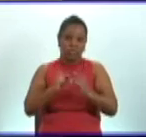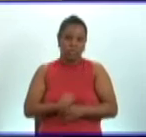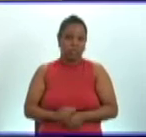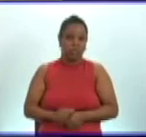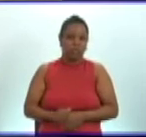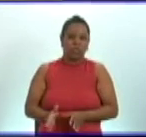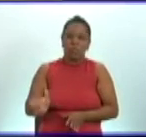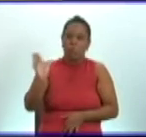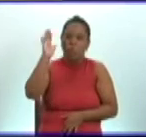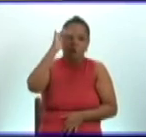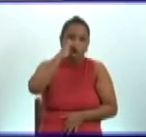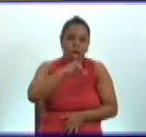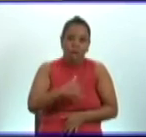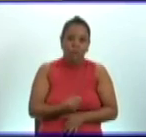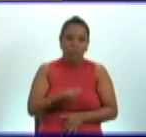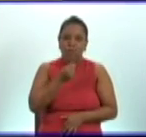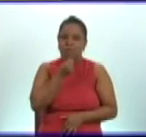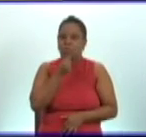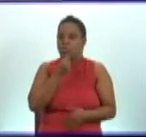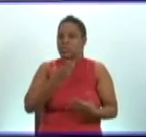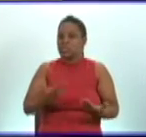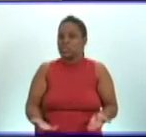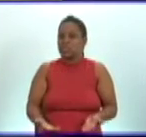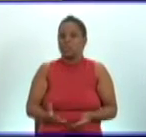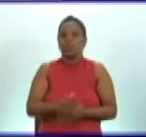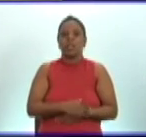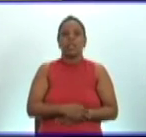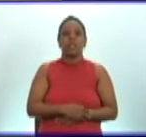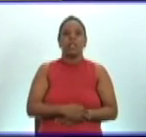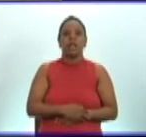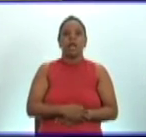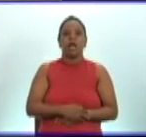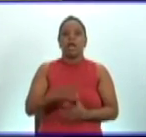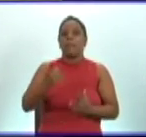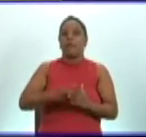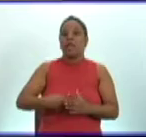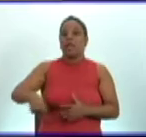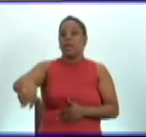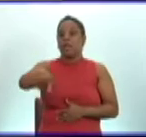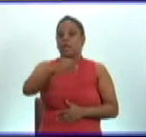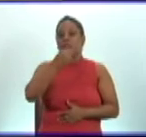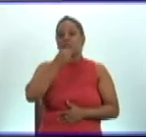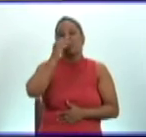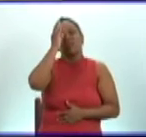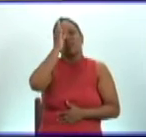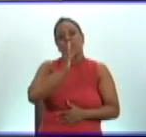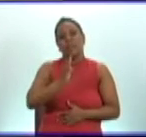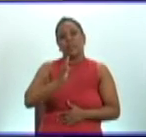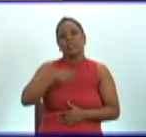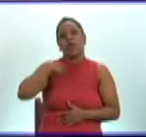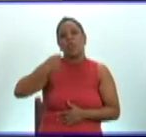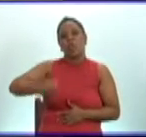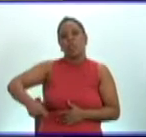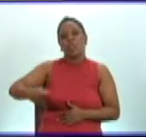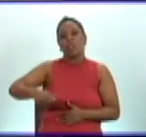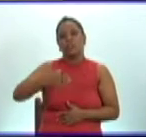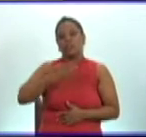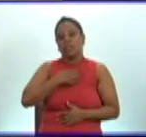existía una posibilidad también para ellos pudieran ser respetados los derechos que tenían